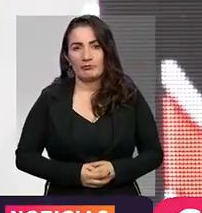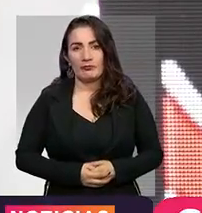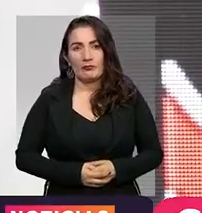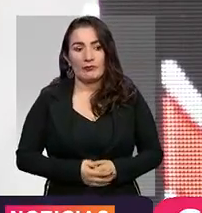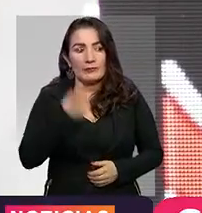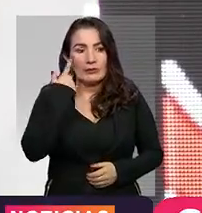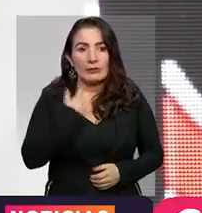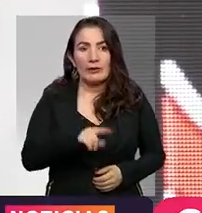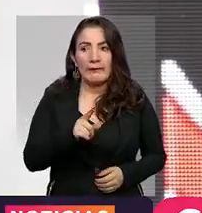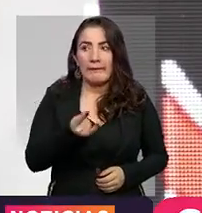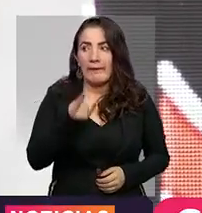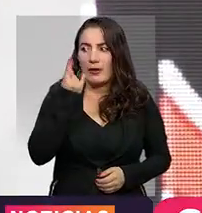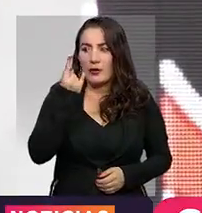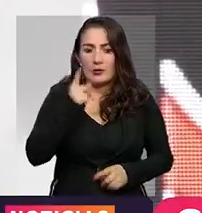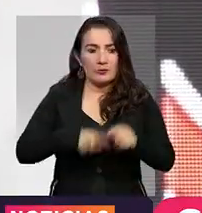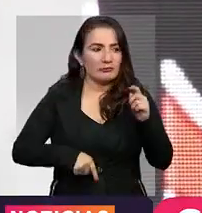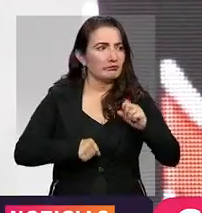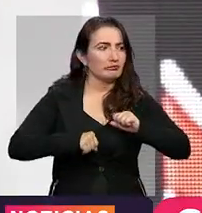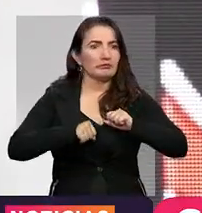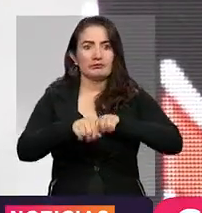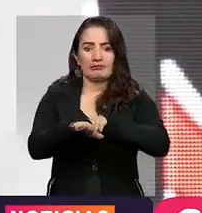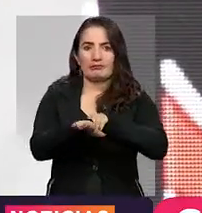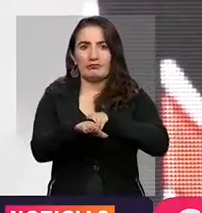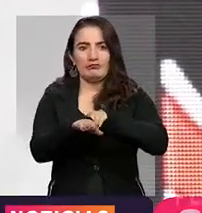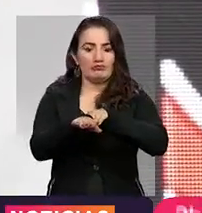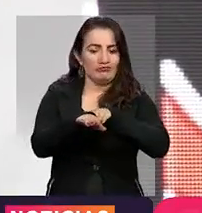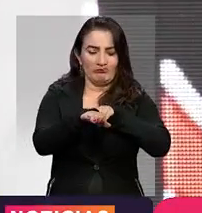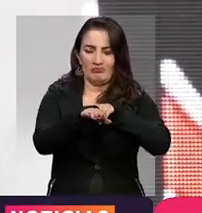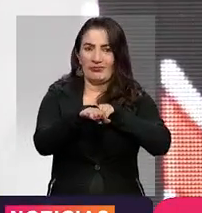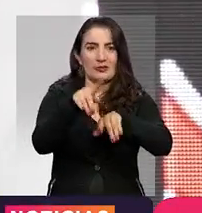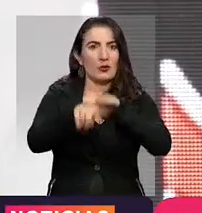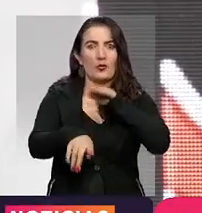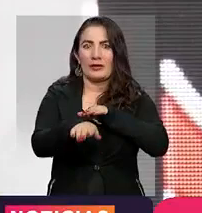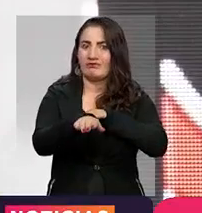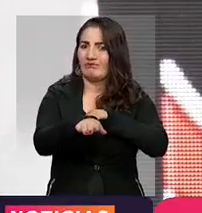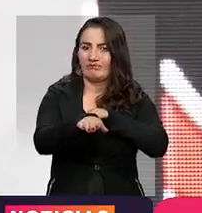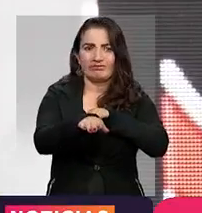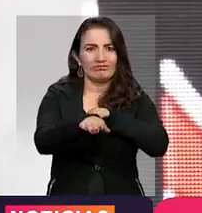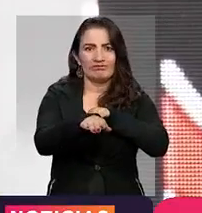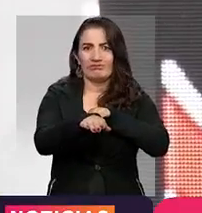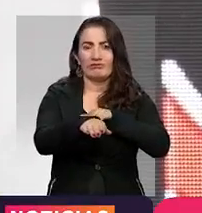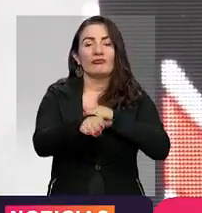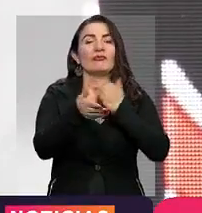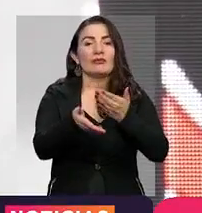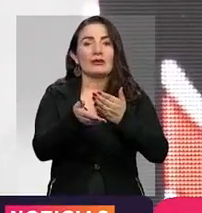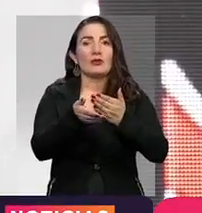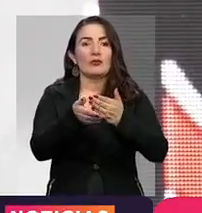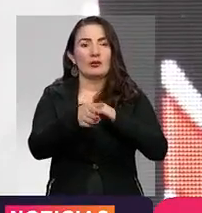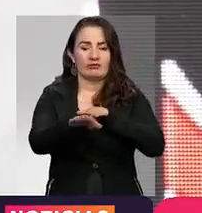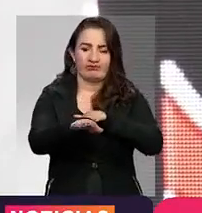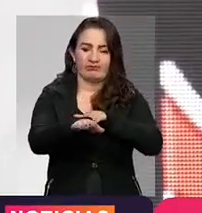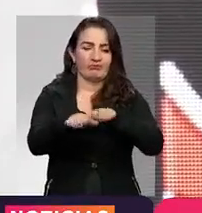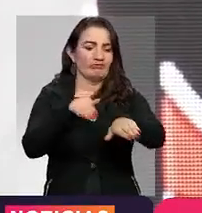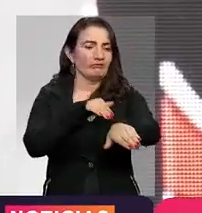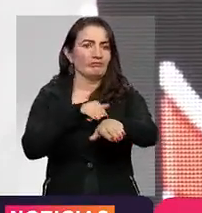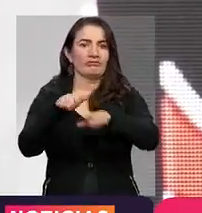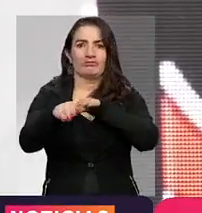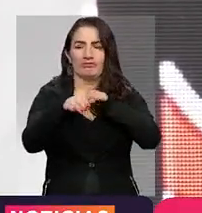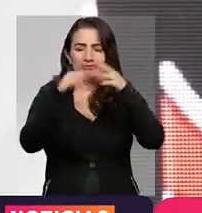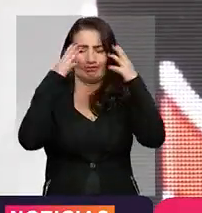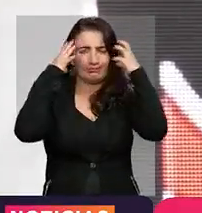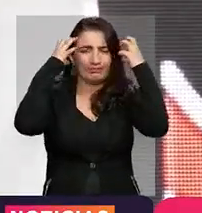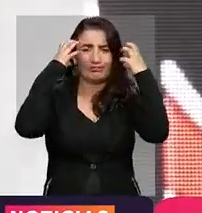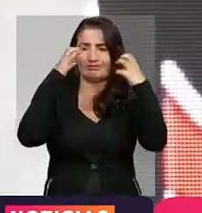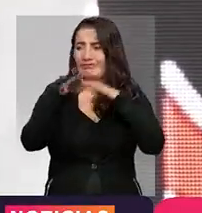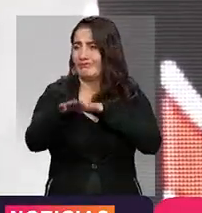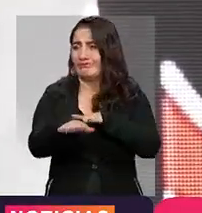llegar un punto en el que no nos vamos a mover, simple y sencillamente. En el que la irracionalidad nos va a hacer no estar